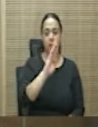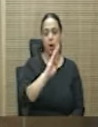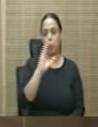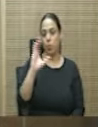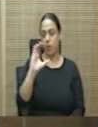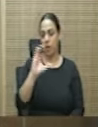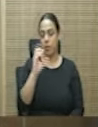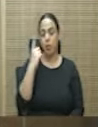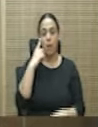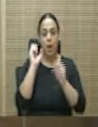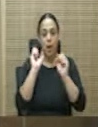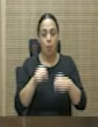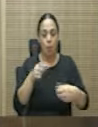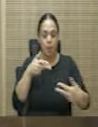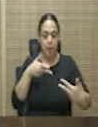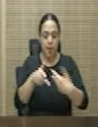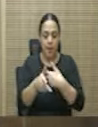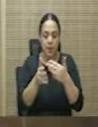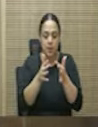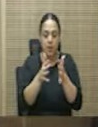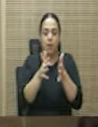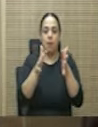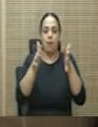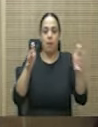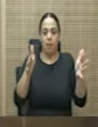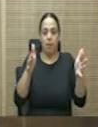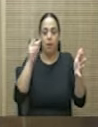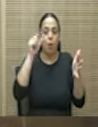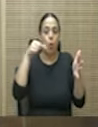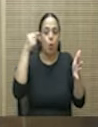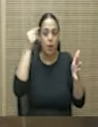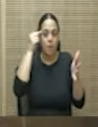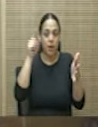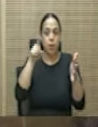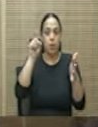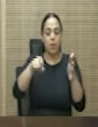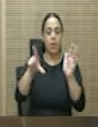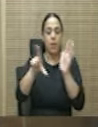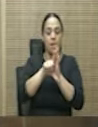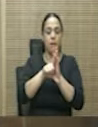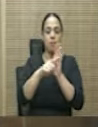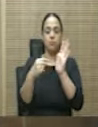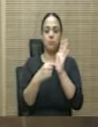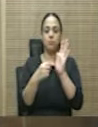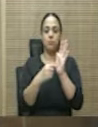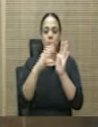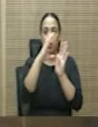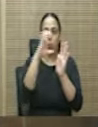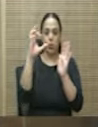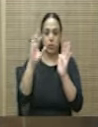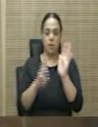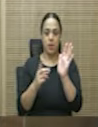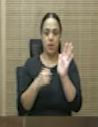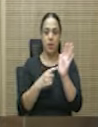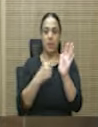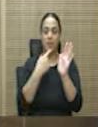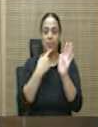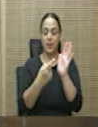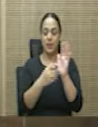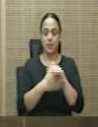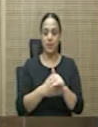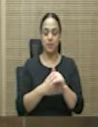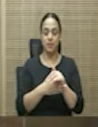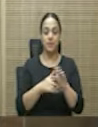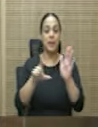el camino legal que su gobierno debe seguir está muy claro en la legislación costarricense la ley